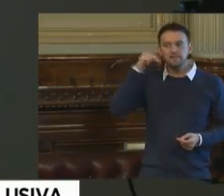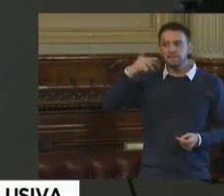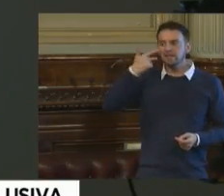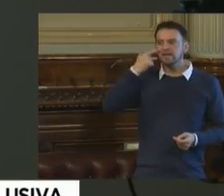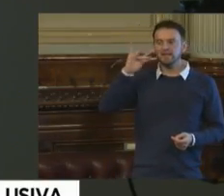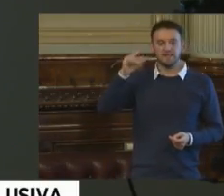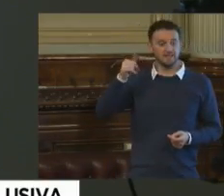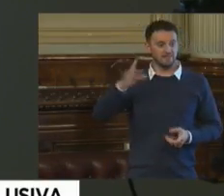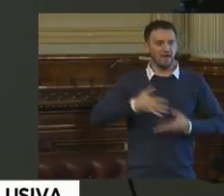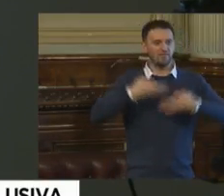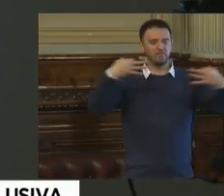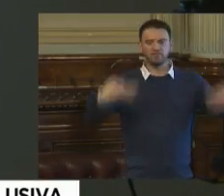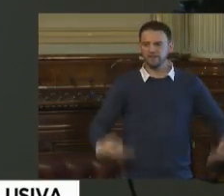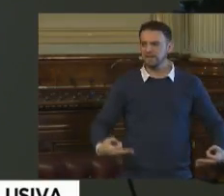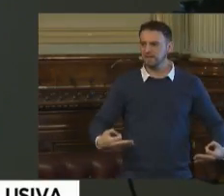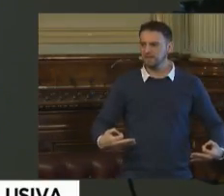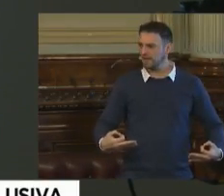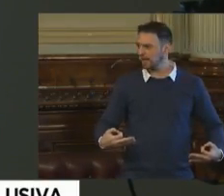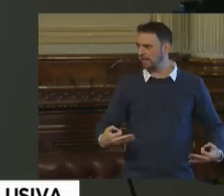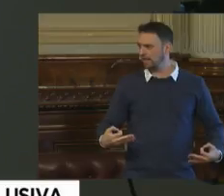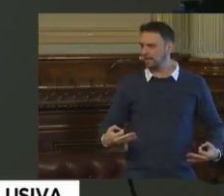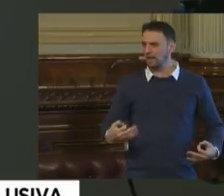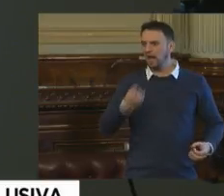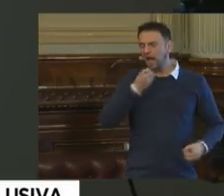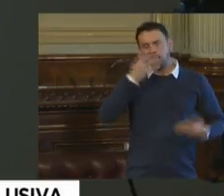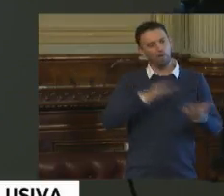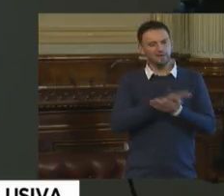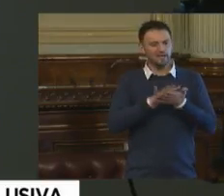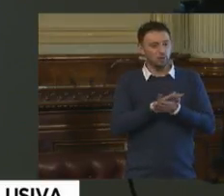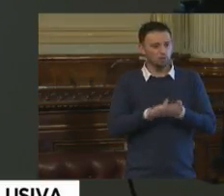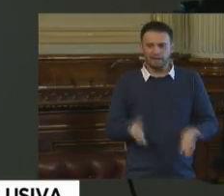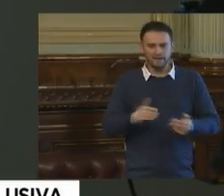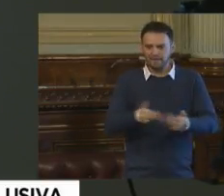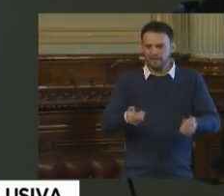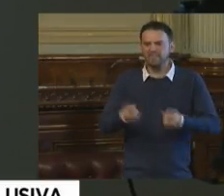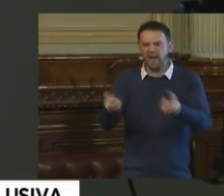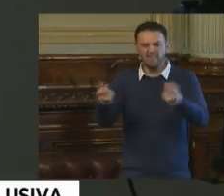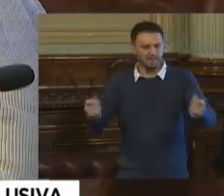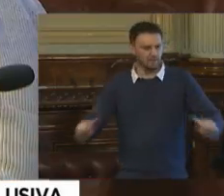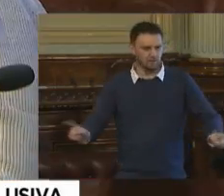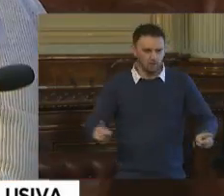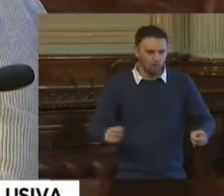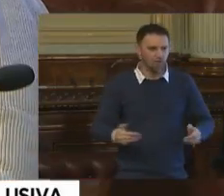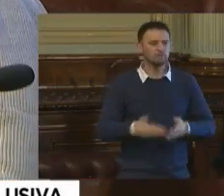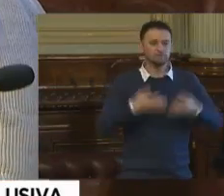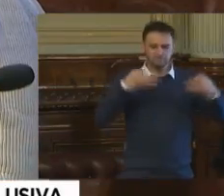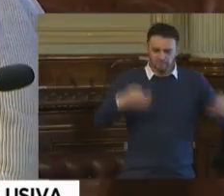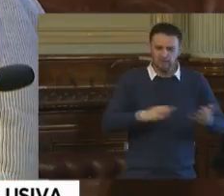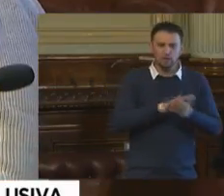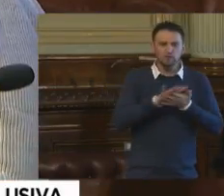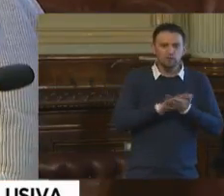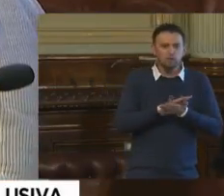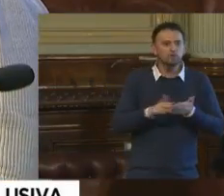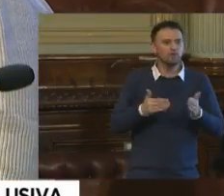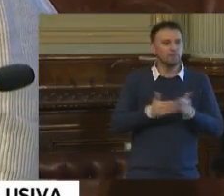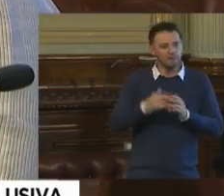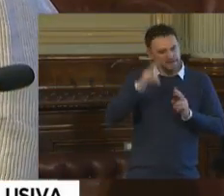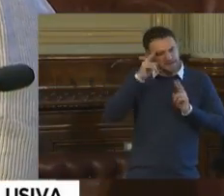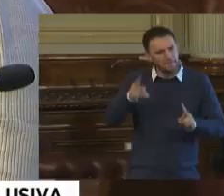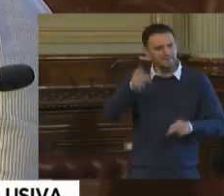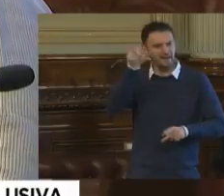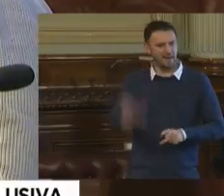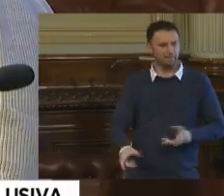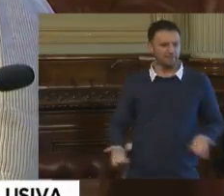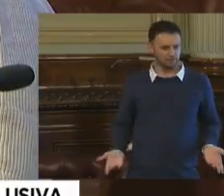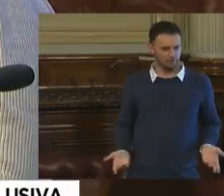tercer principio que hay que tener en cuenta es la dignidad no cualquier solución sirve la solución tiene que ser respetuosa de la dignidad de las personas